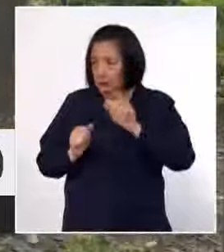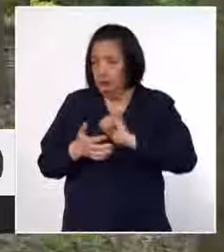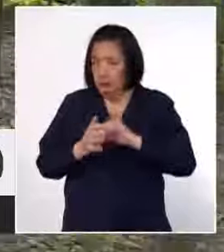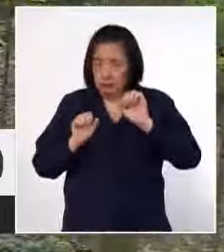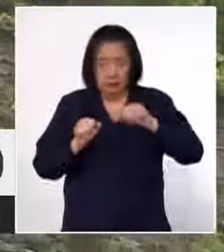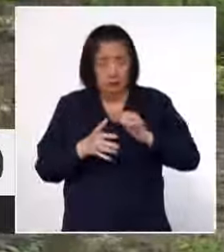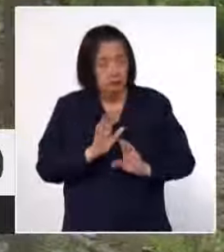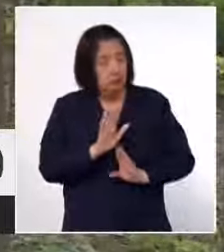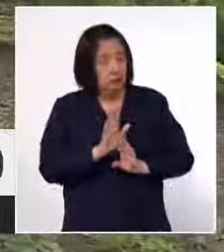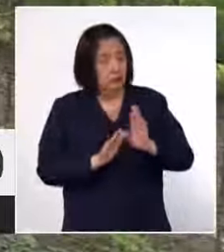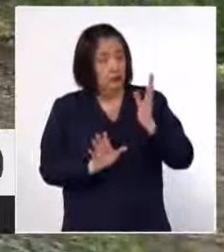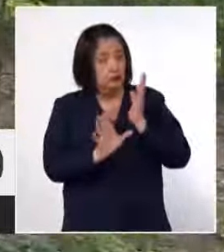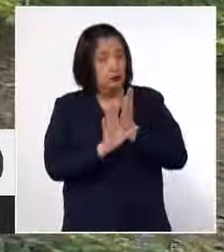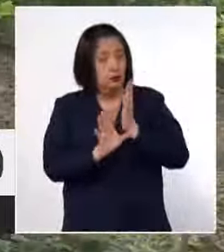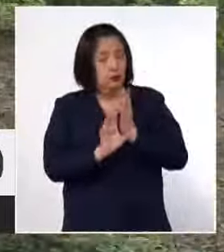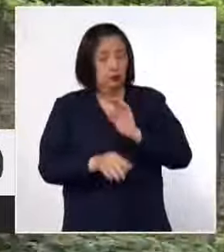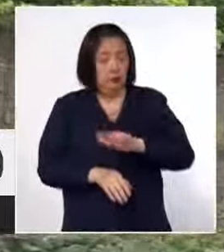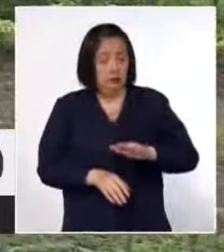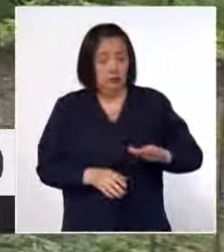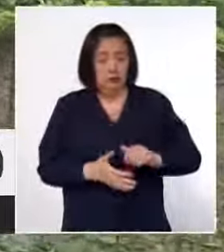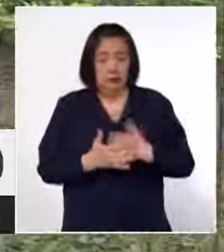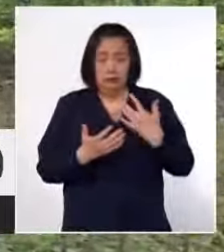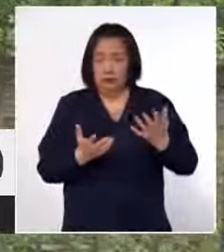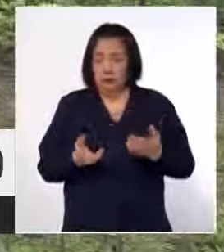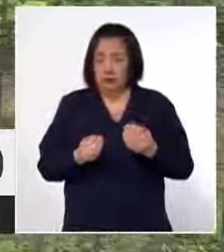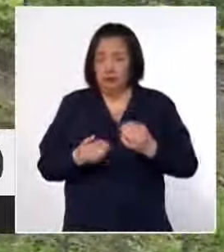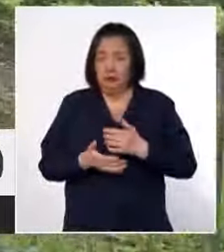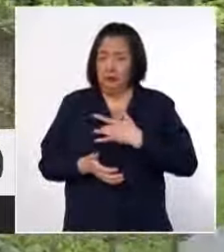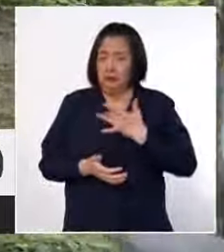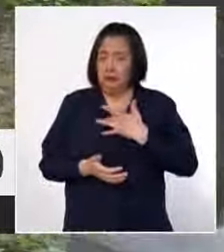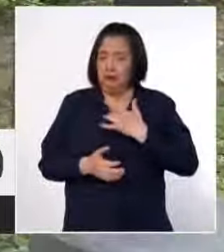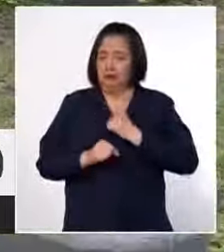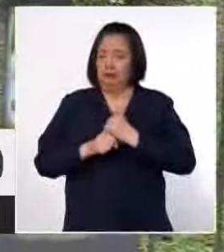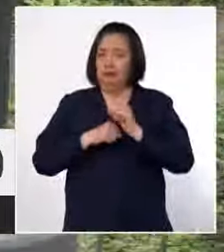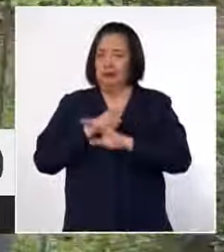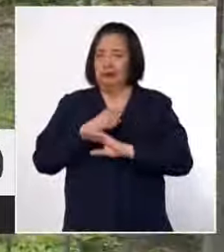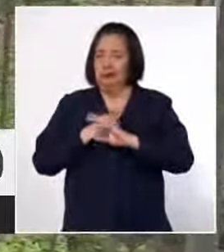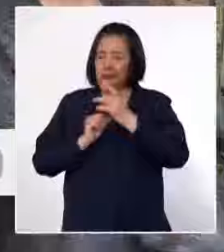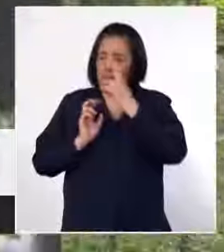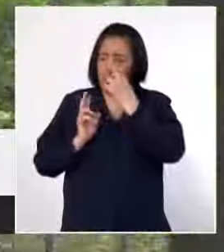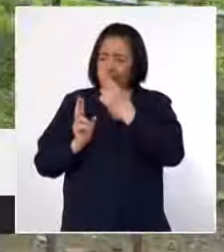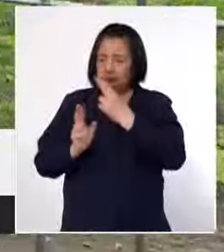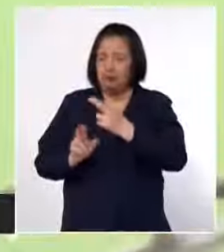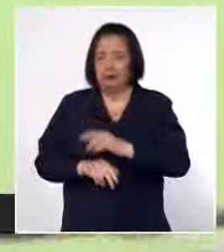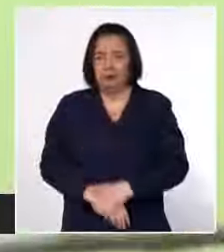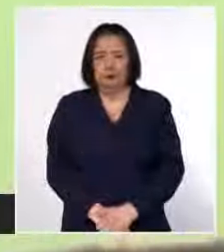desarrollo psicológico de los niños nace en gran medida de sentirse seguros y respetados.